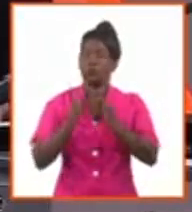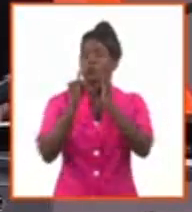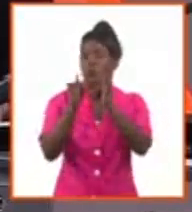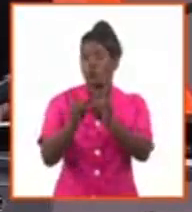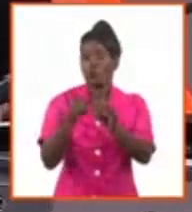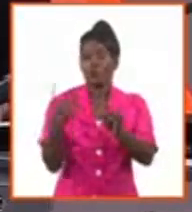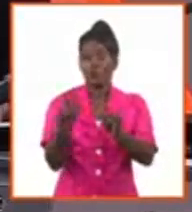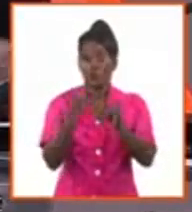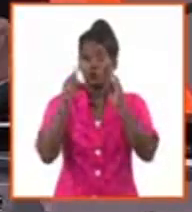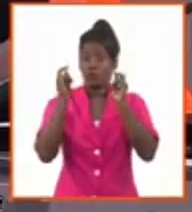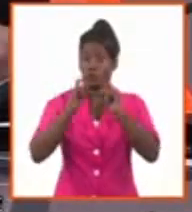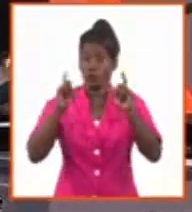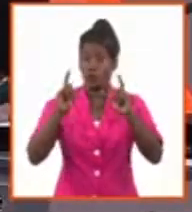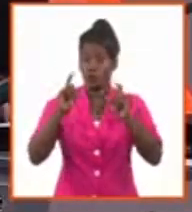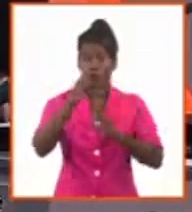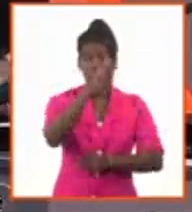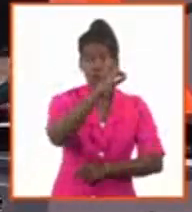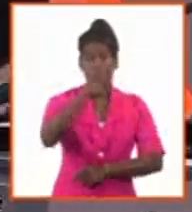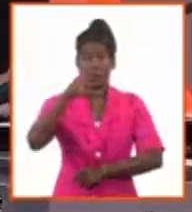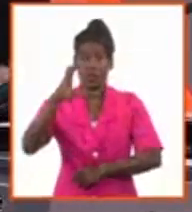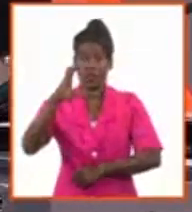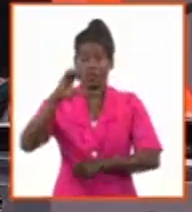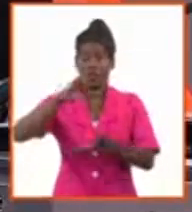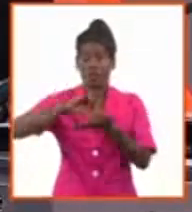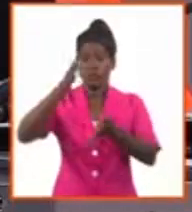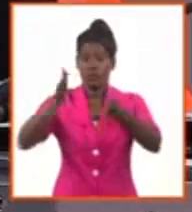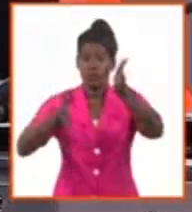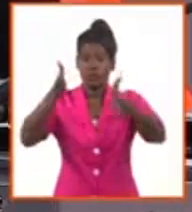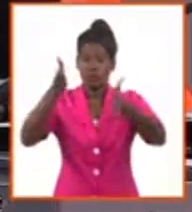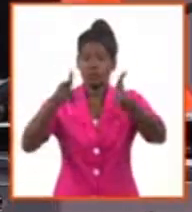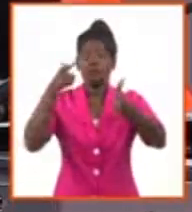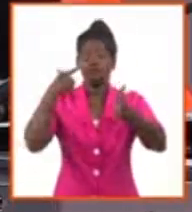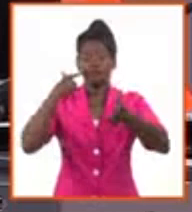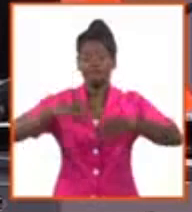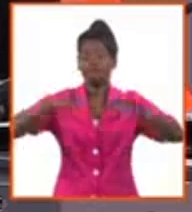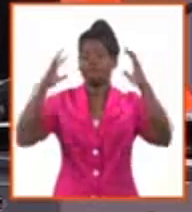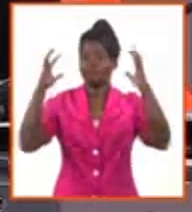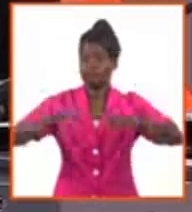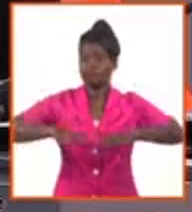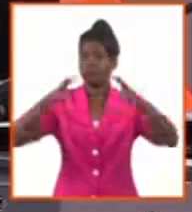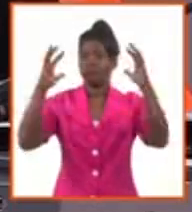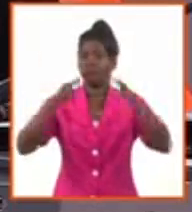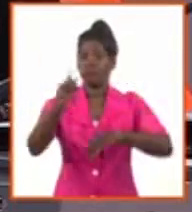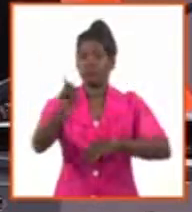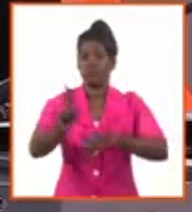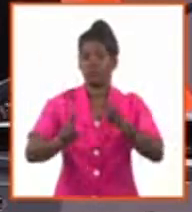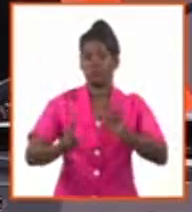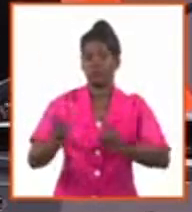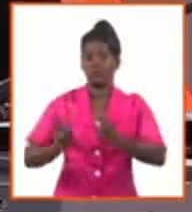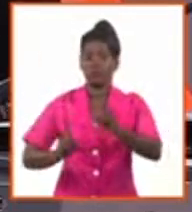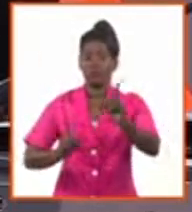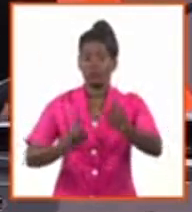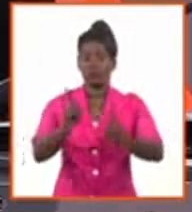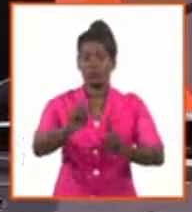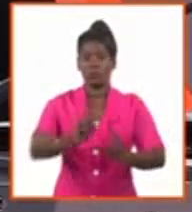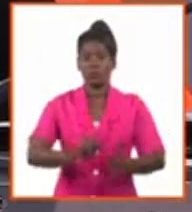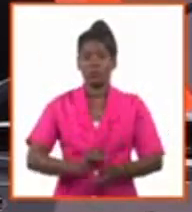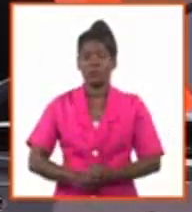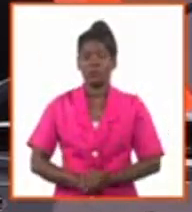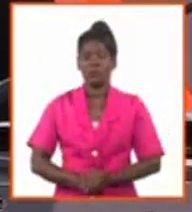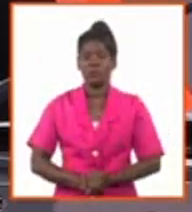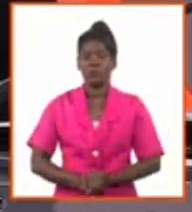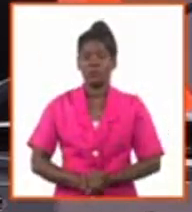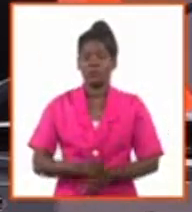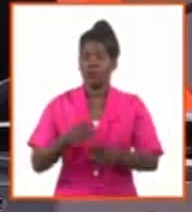mesa redonda. Atención, occidente y centro, que ya está sufriendo parte de estas lluvias que se pronostican para las próximas horas y